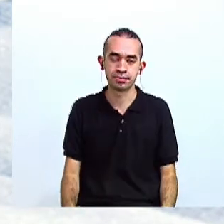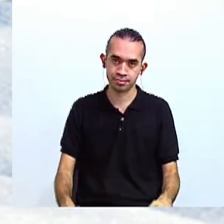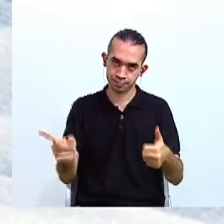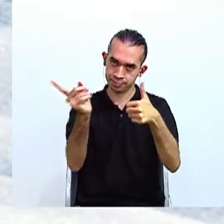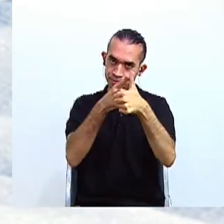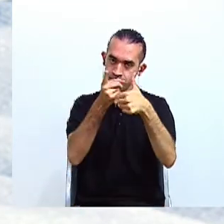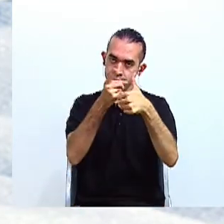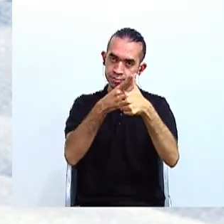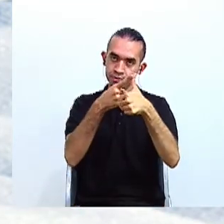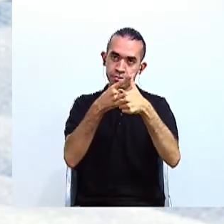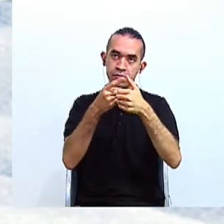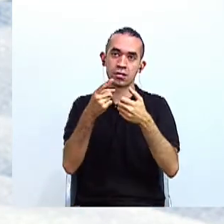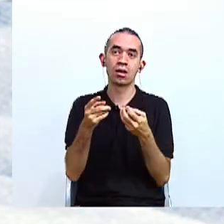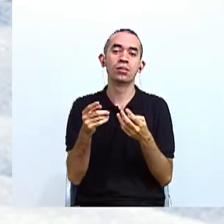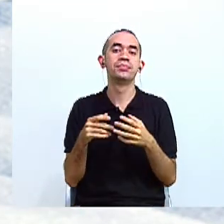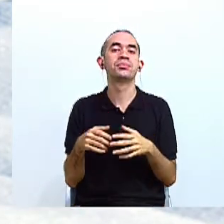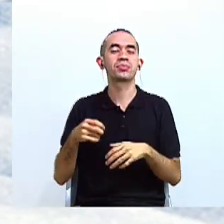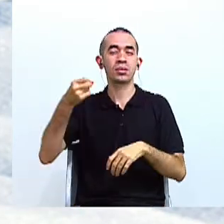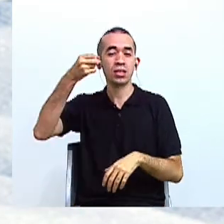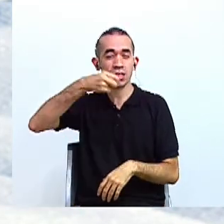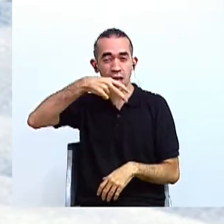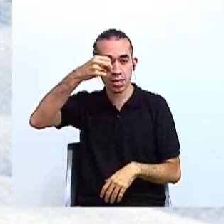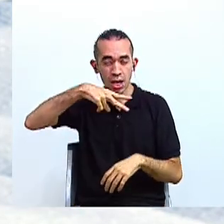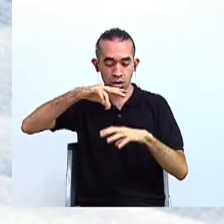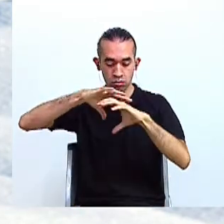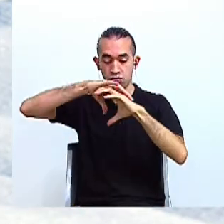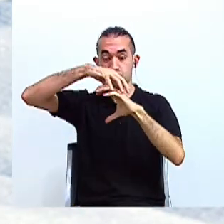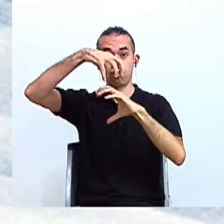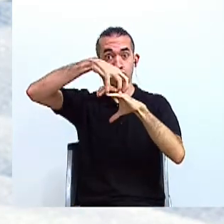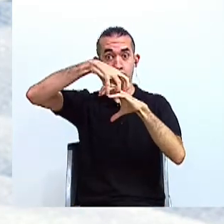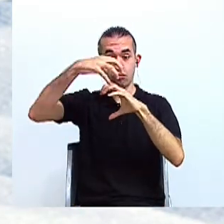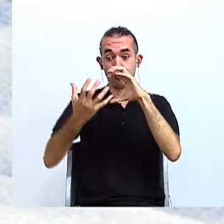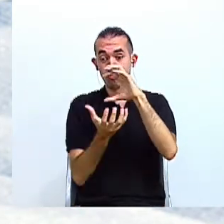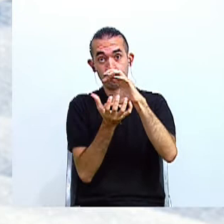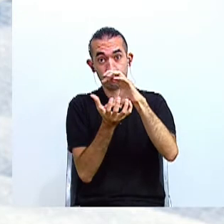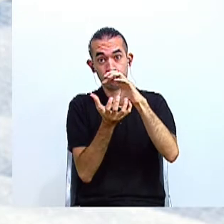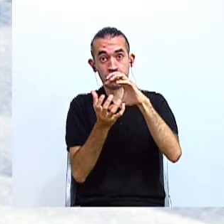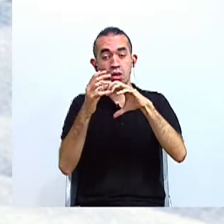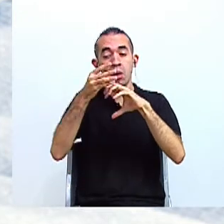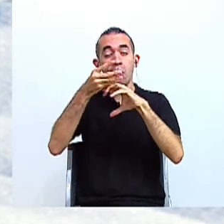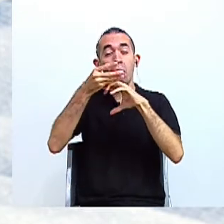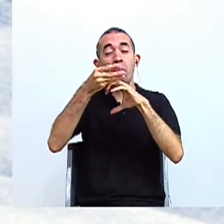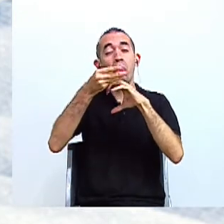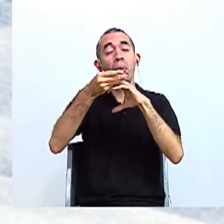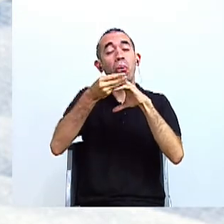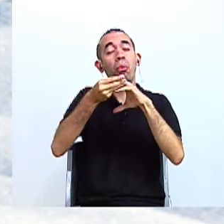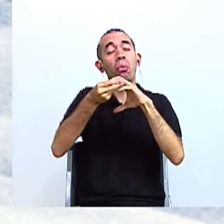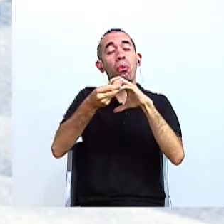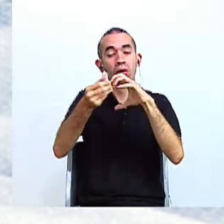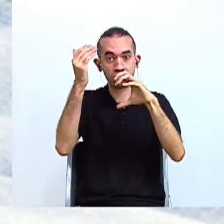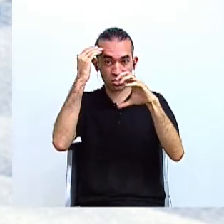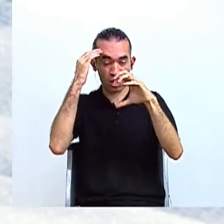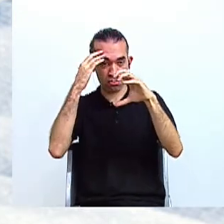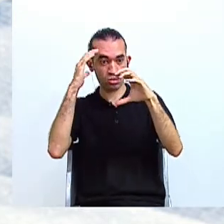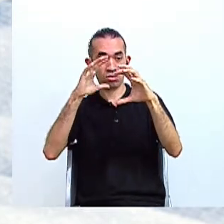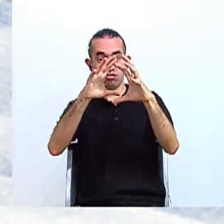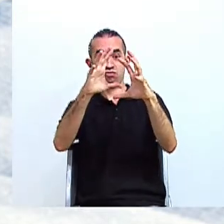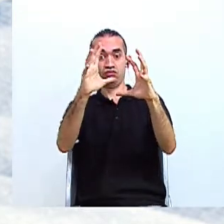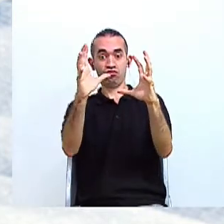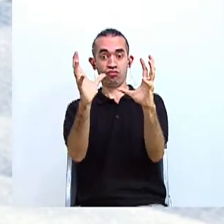En primer lugar, tenemos el derretimiento de los cascos polares. Sabemos que el calentamiento global va a